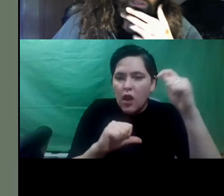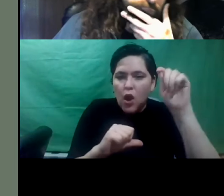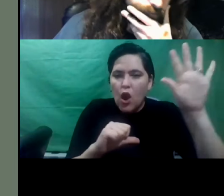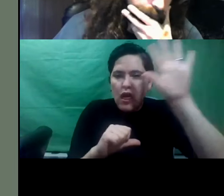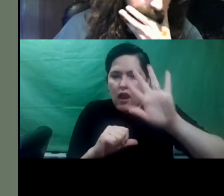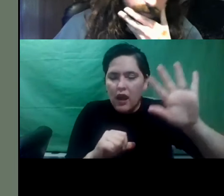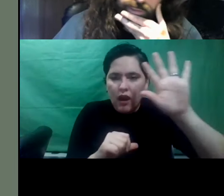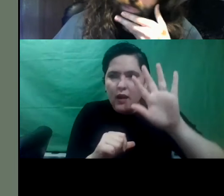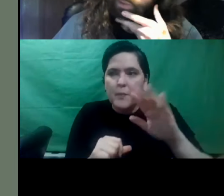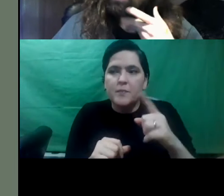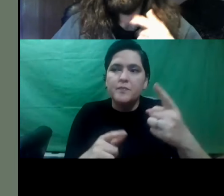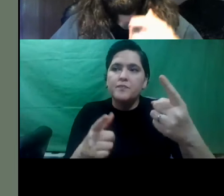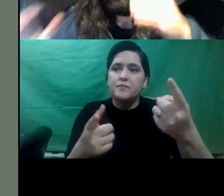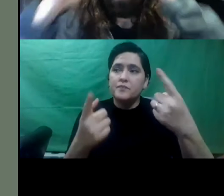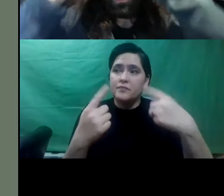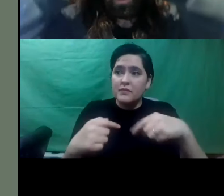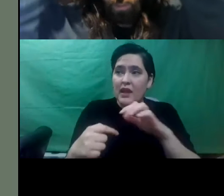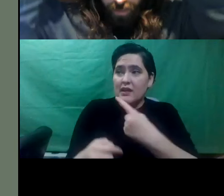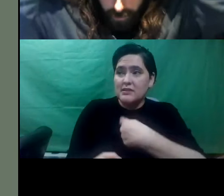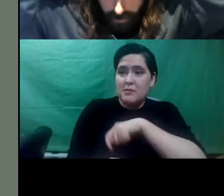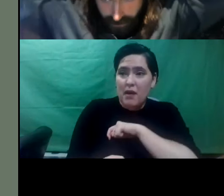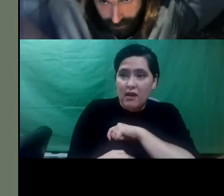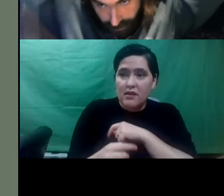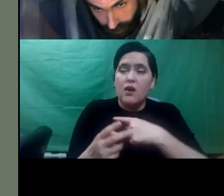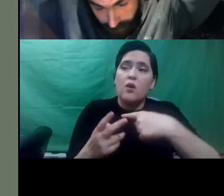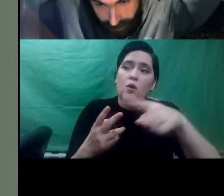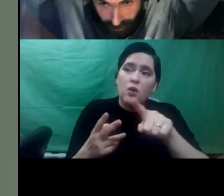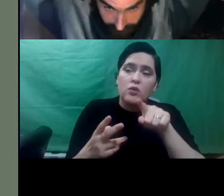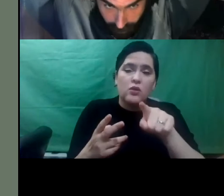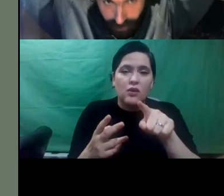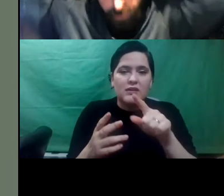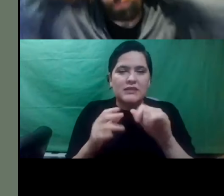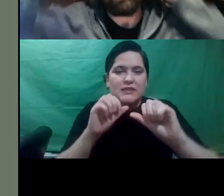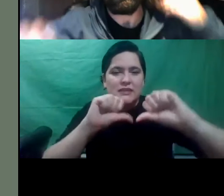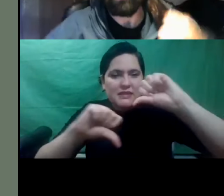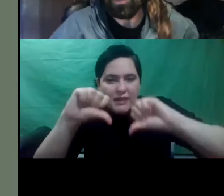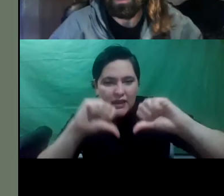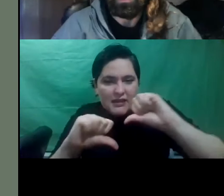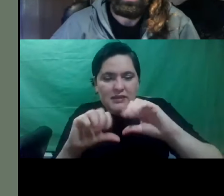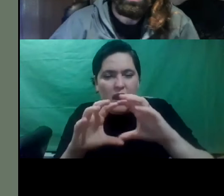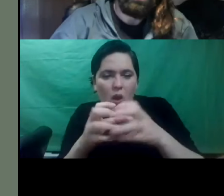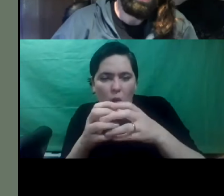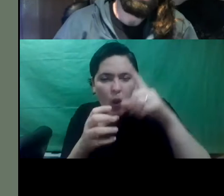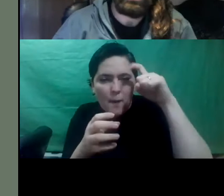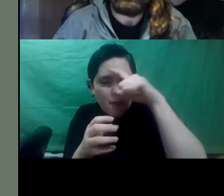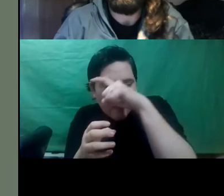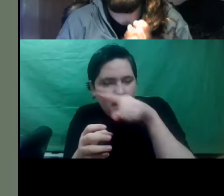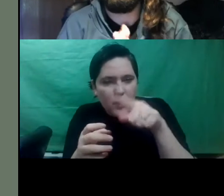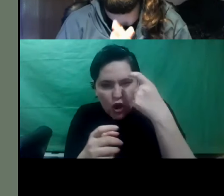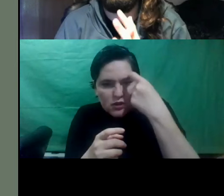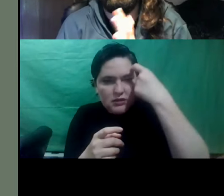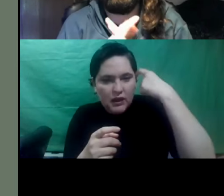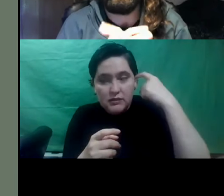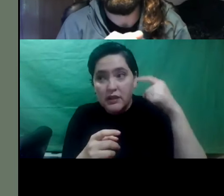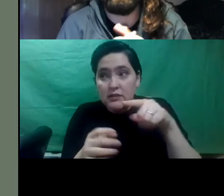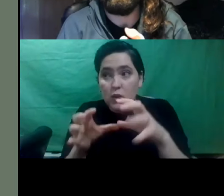que trabaja principalmente en envejecimiento. Pedro Mediano, que trabaja también en ciencias de la complejidad y en conciencia. Y bueno, este es el equipo